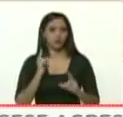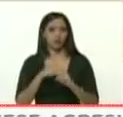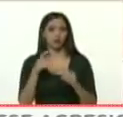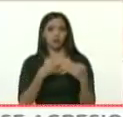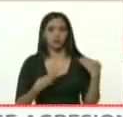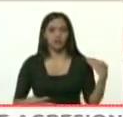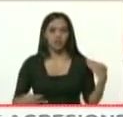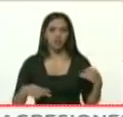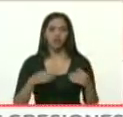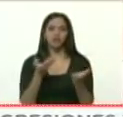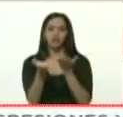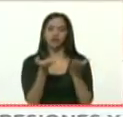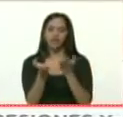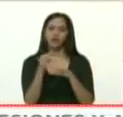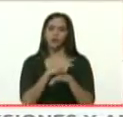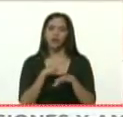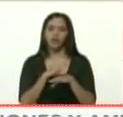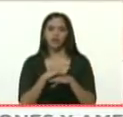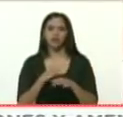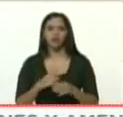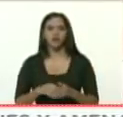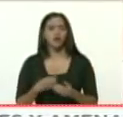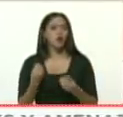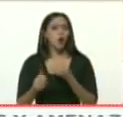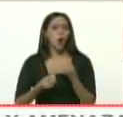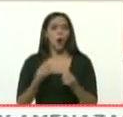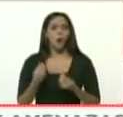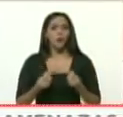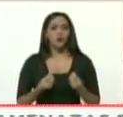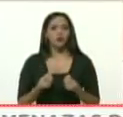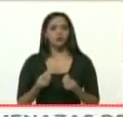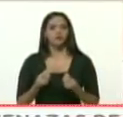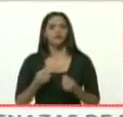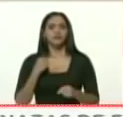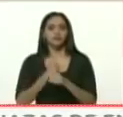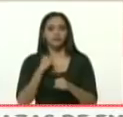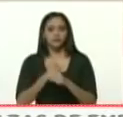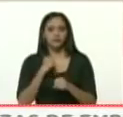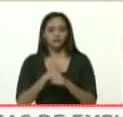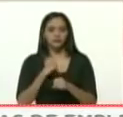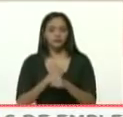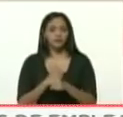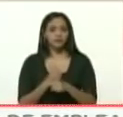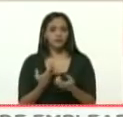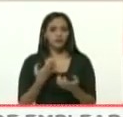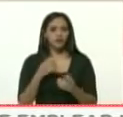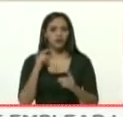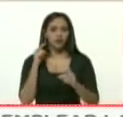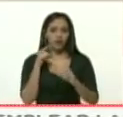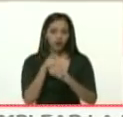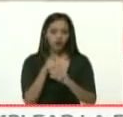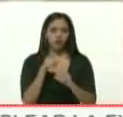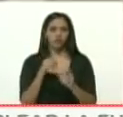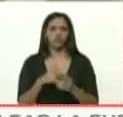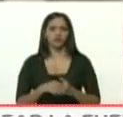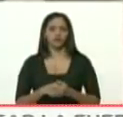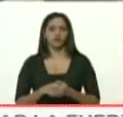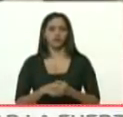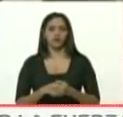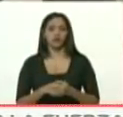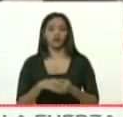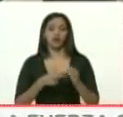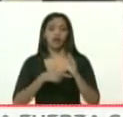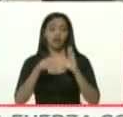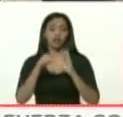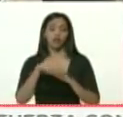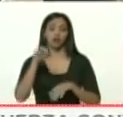Obras Públicas y Servicios, ministro, ¿cómo ha sido esa labor que le ha tocado abordar en ese sentido? Bueno, fíjate, el artículo 326 de